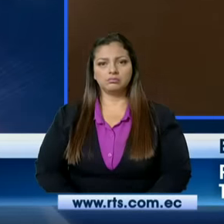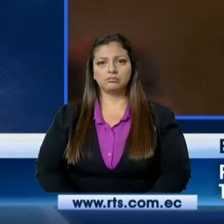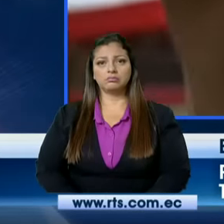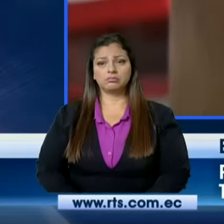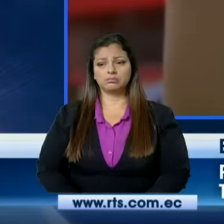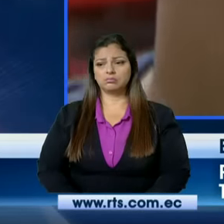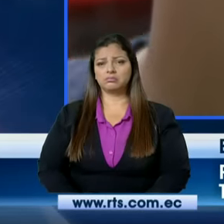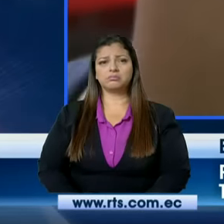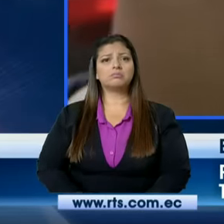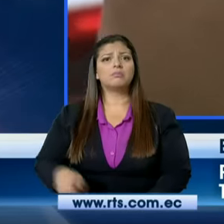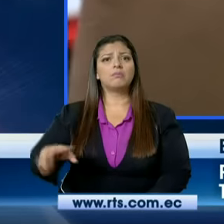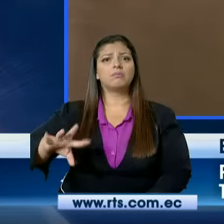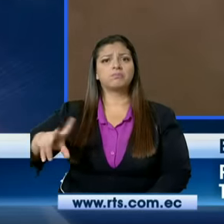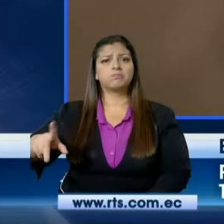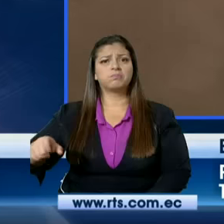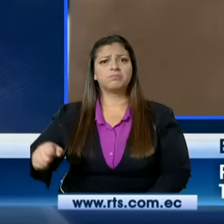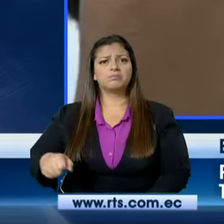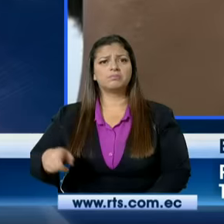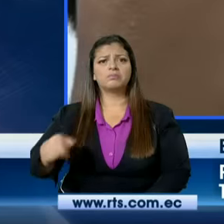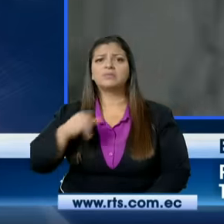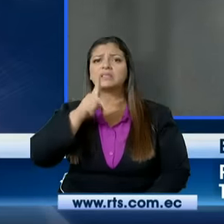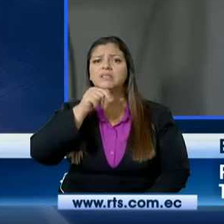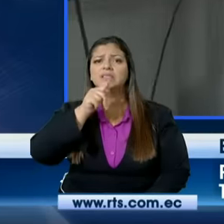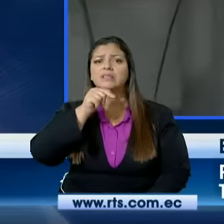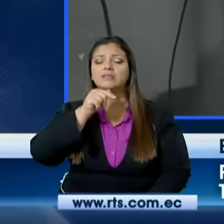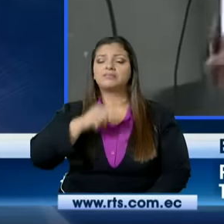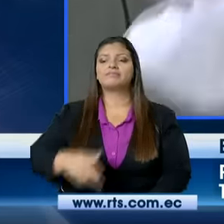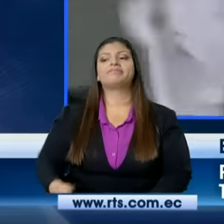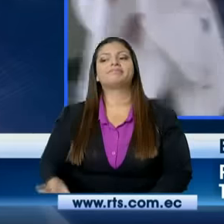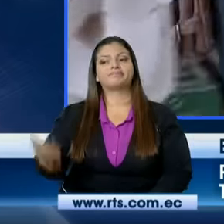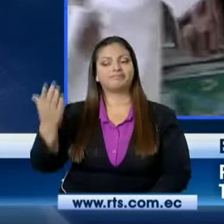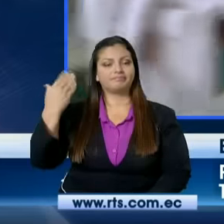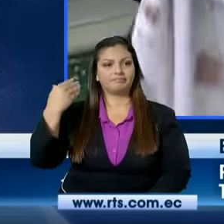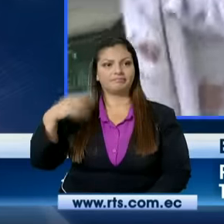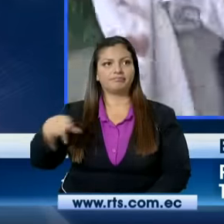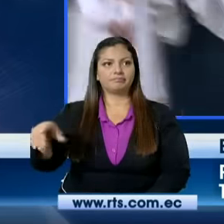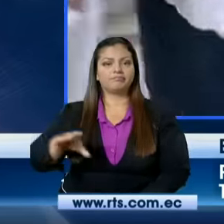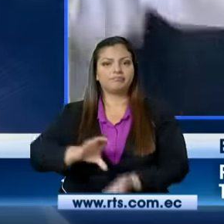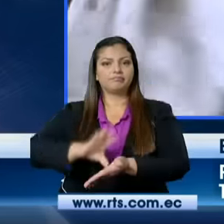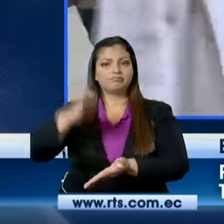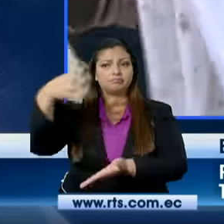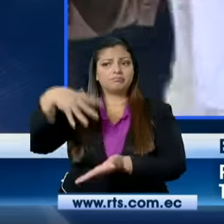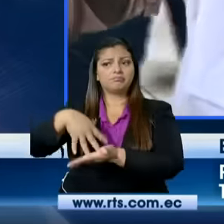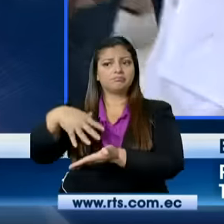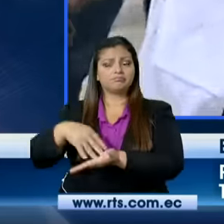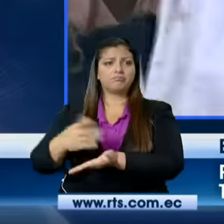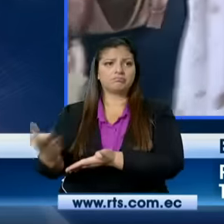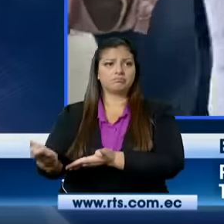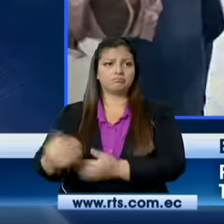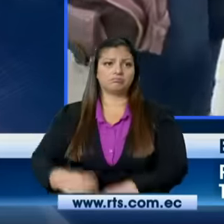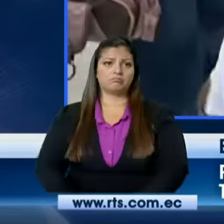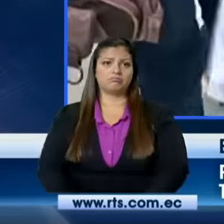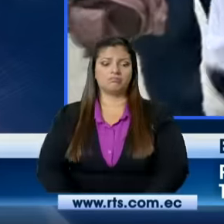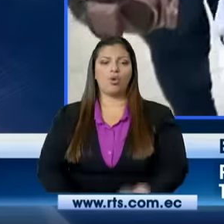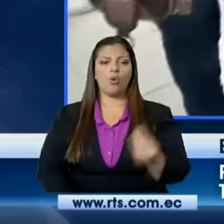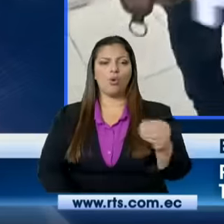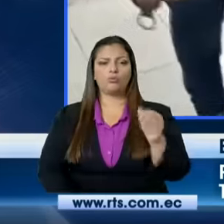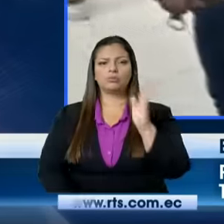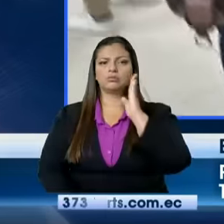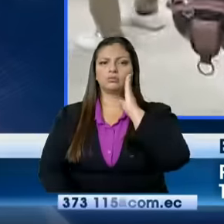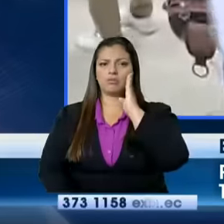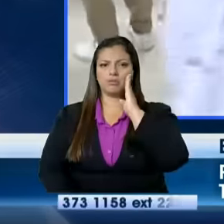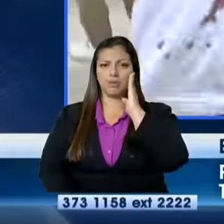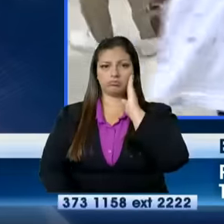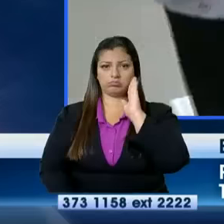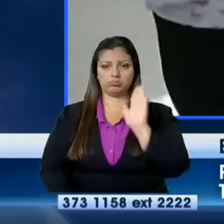estudiante del plantel acompañado de uno que es estudiante del plantel. Por eso dice la señora, la madre, que va a ir al plantel a poner la denuncia. Me imagino que el plantel, si